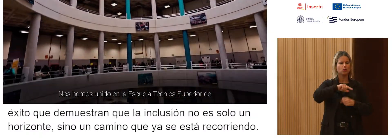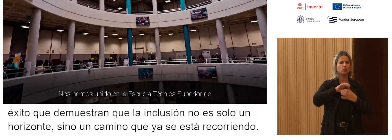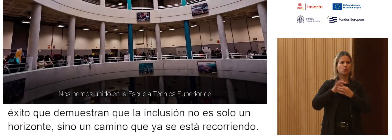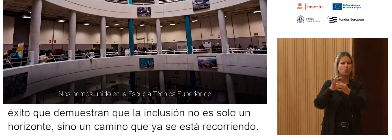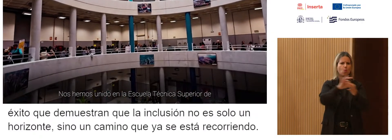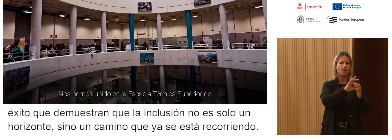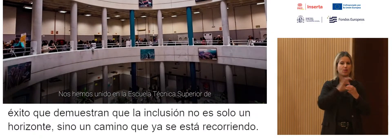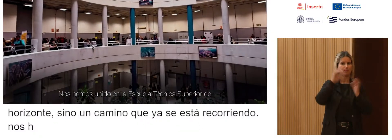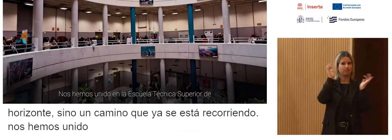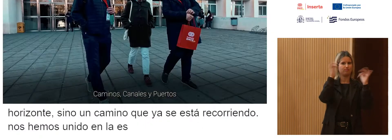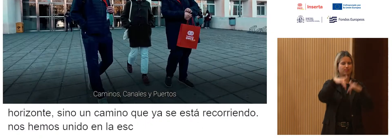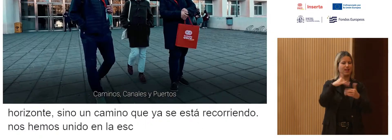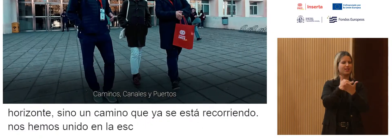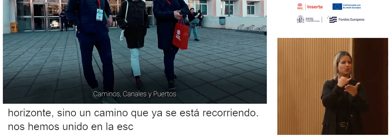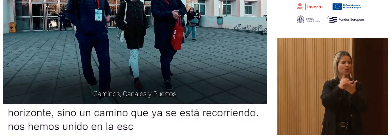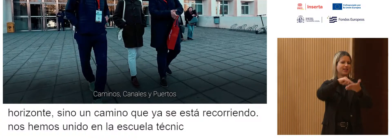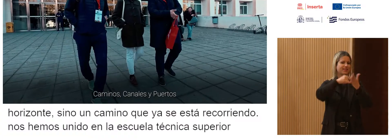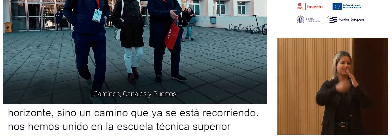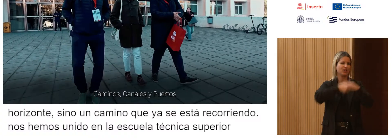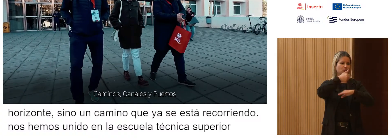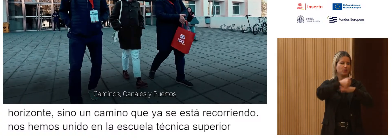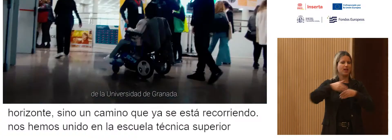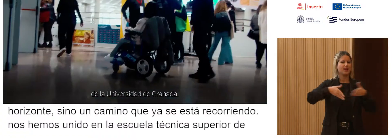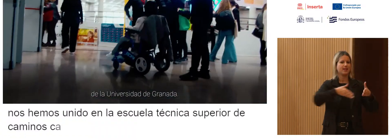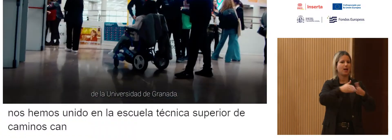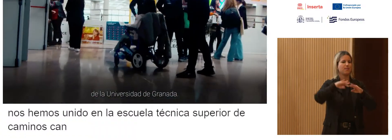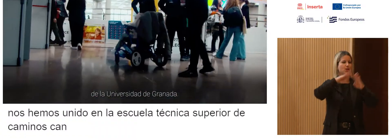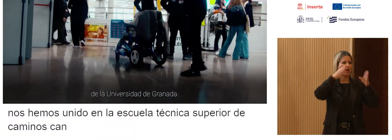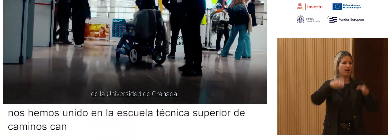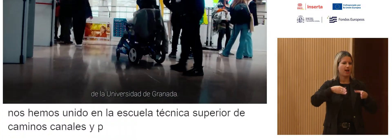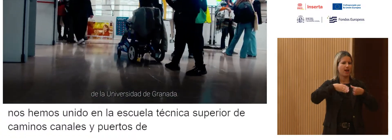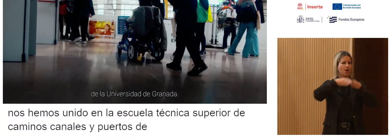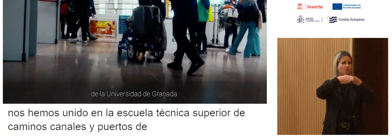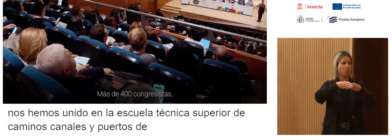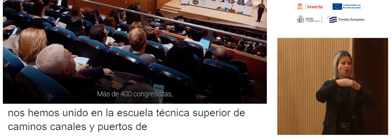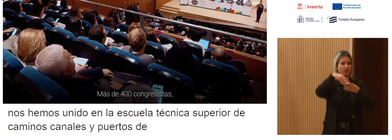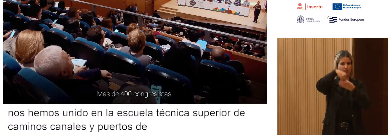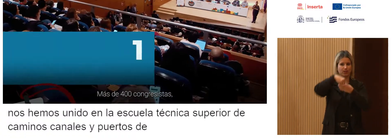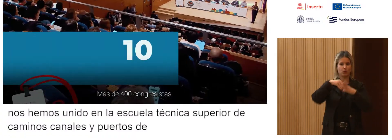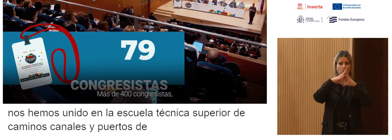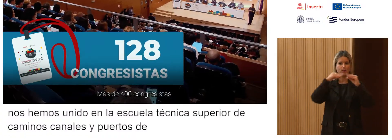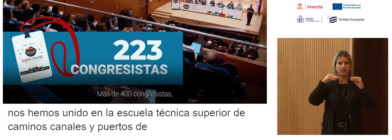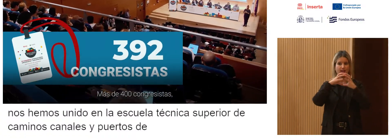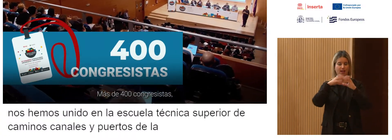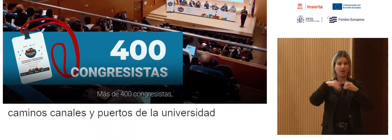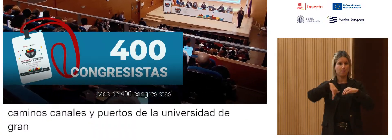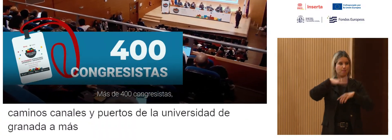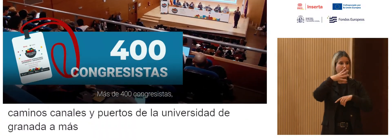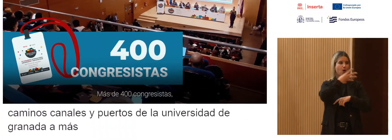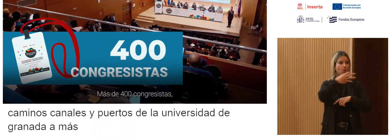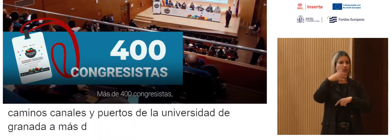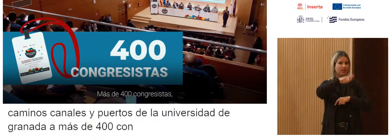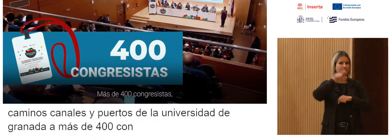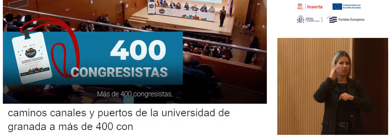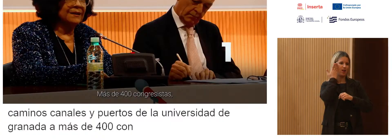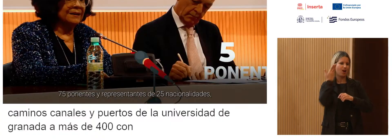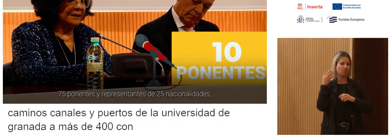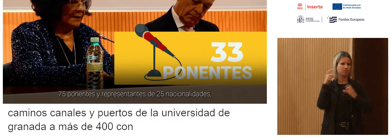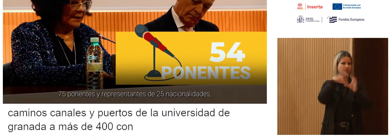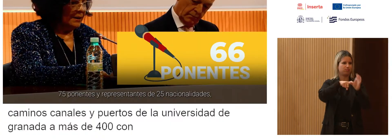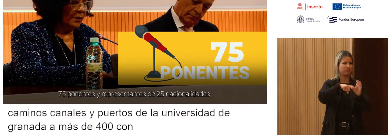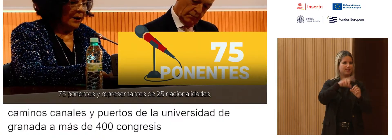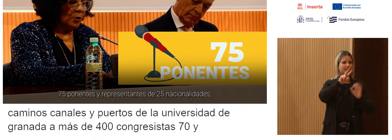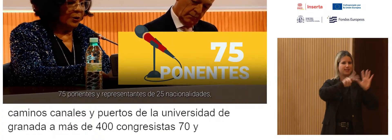la Escuela Técnica Superior de Caminos, Canales y Puertos de la Universidad de Granada a más de 400 congresistas,